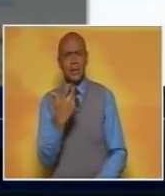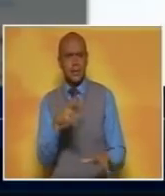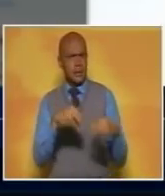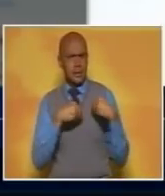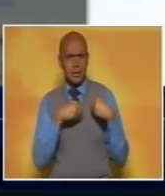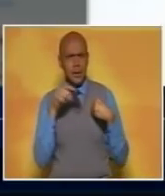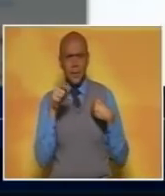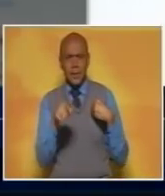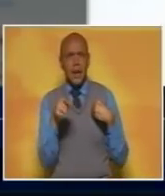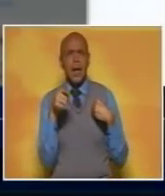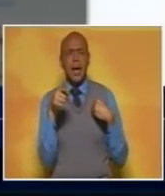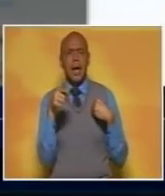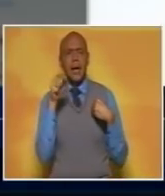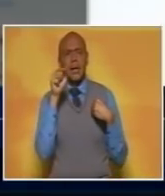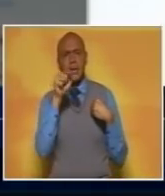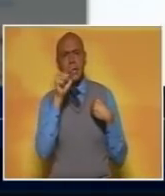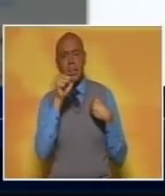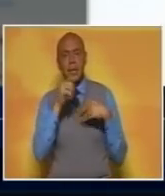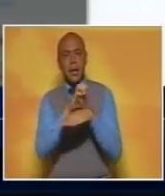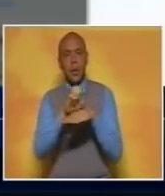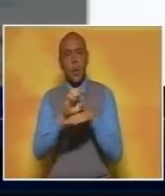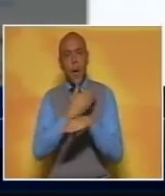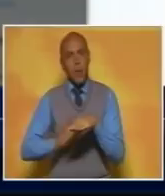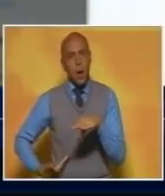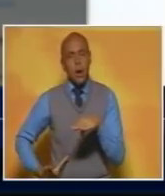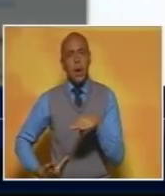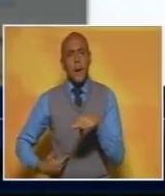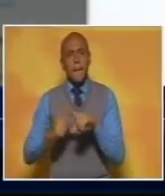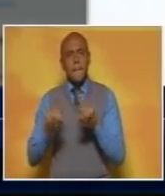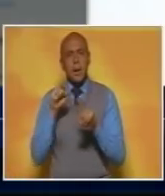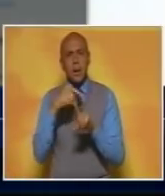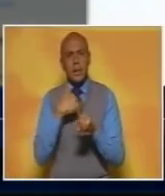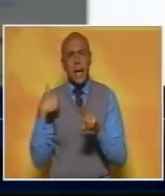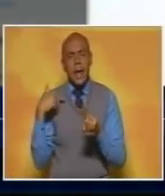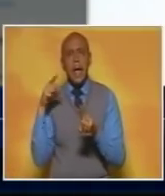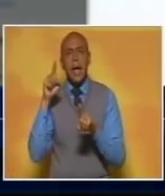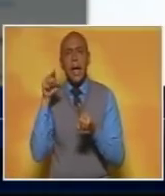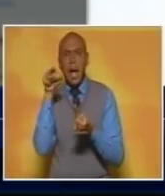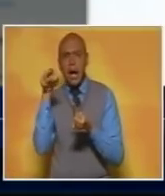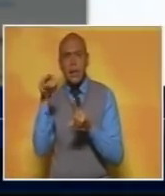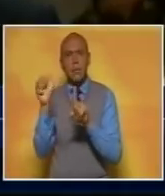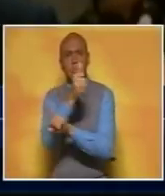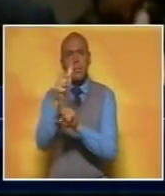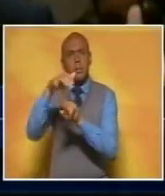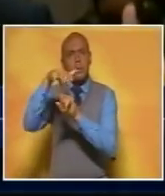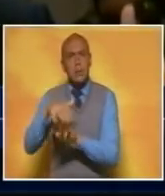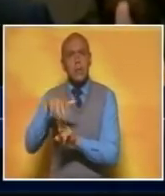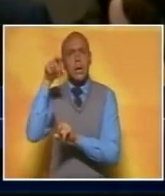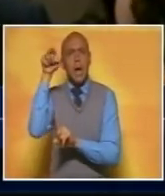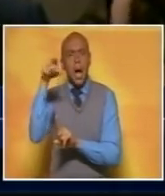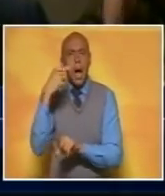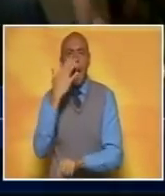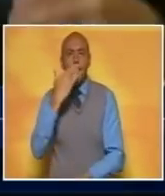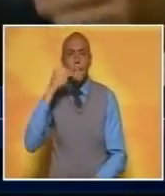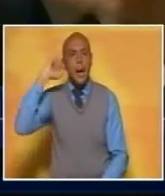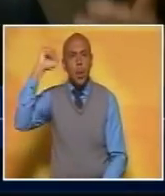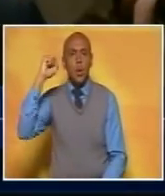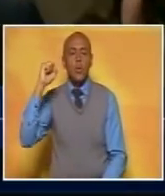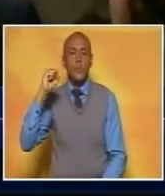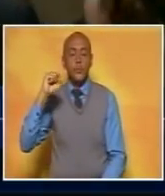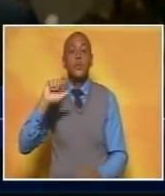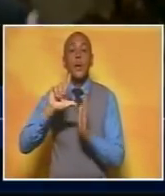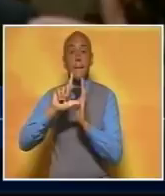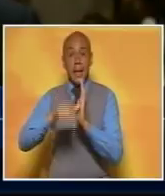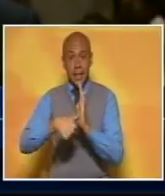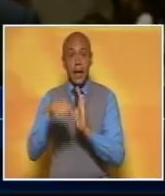forma de interrupción a la presidencia ecuatoriana, pero busque desestabilizar al gobierno de Nicolás Maduro. Más tarde, durante una jornada de trabajo productivo,